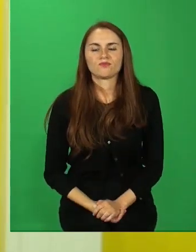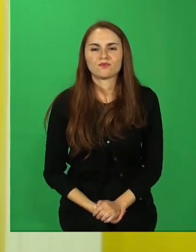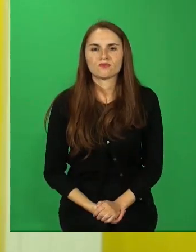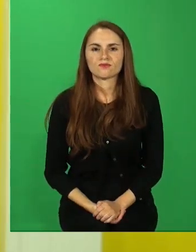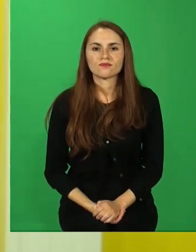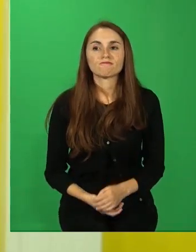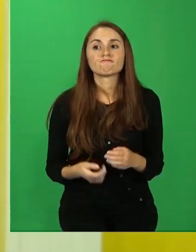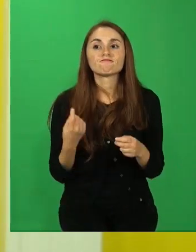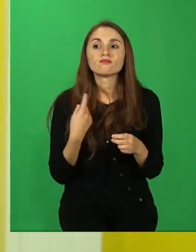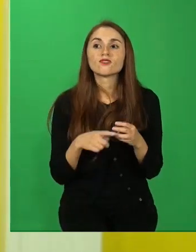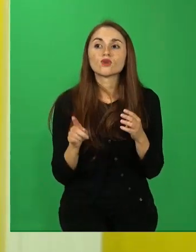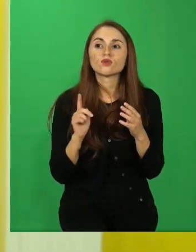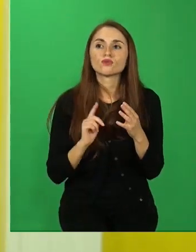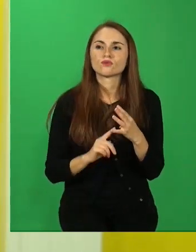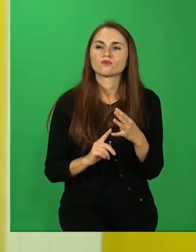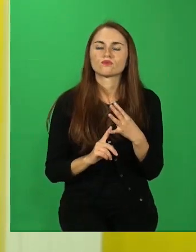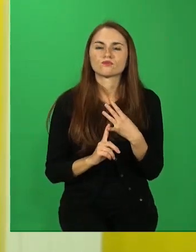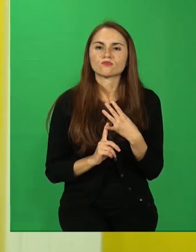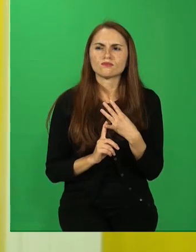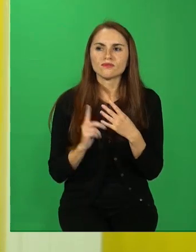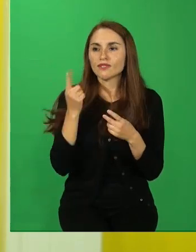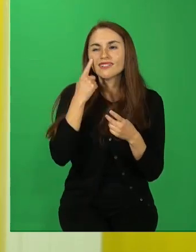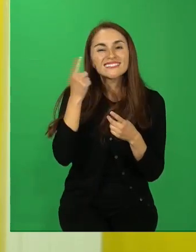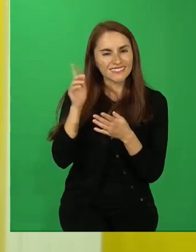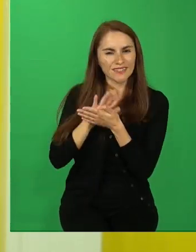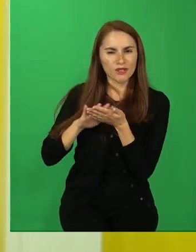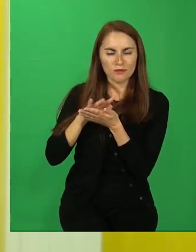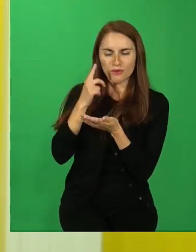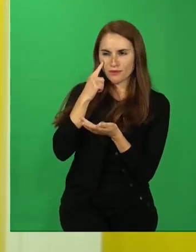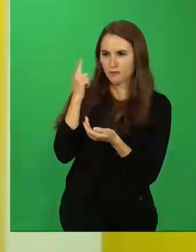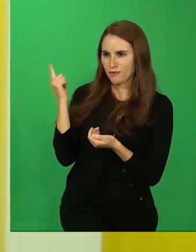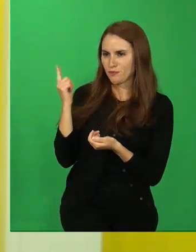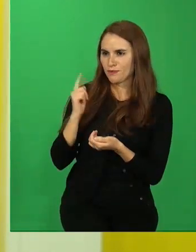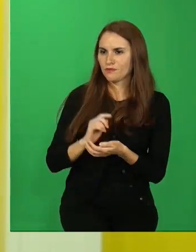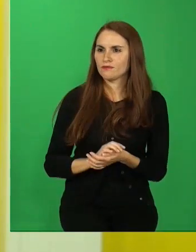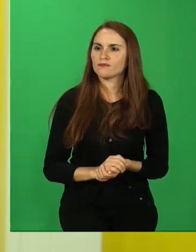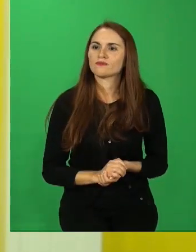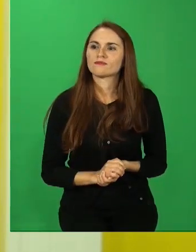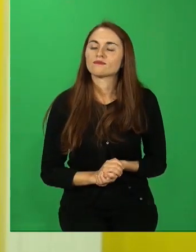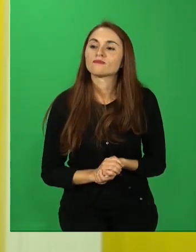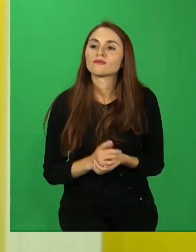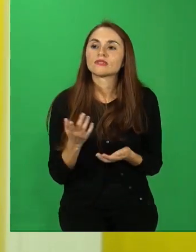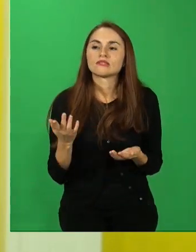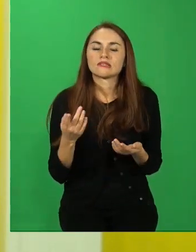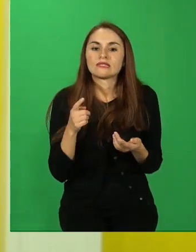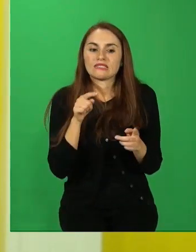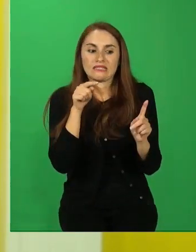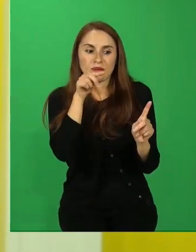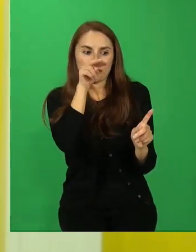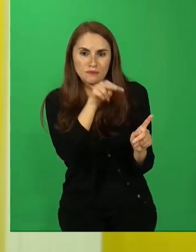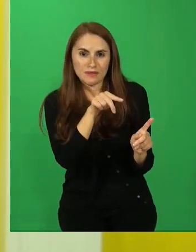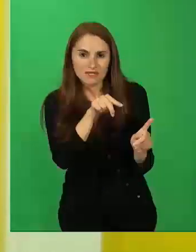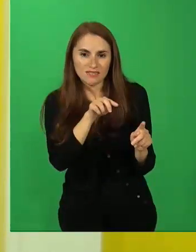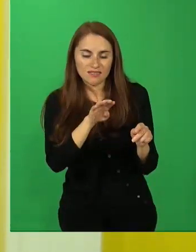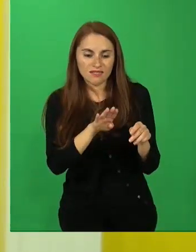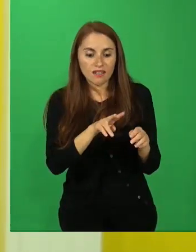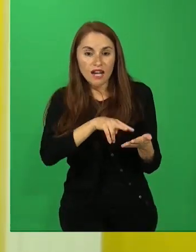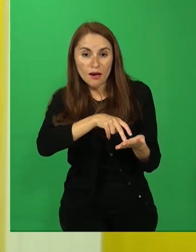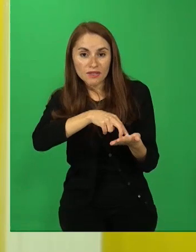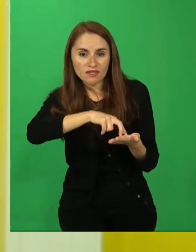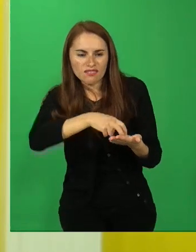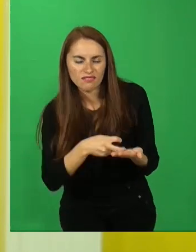personajes. Vamos a ver el siguiente ejemplo. Entonces, se torció el tobillo, cayó en mala